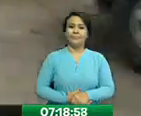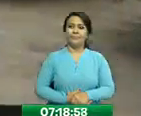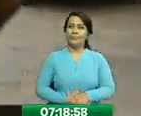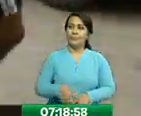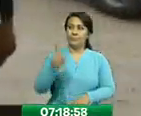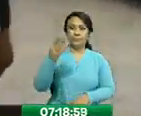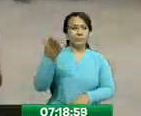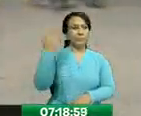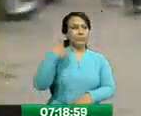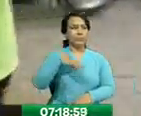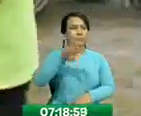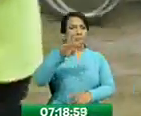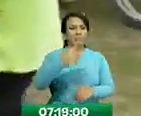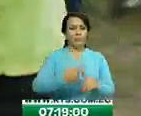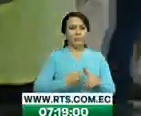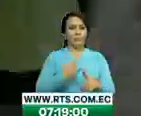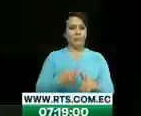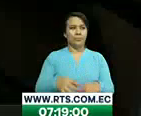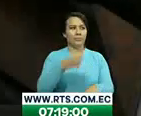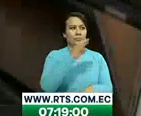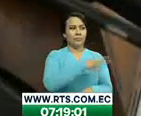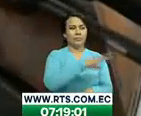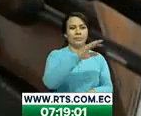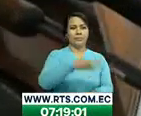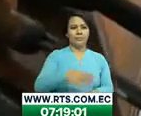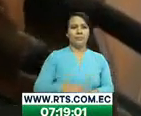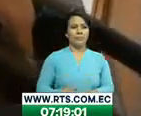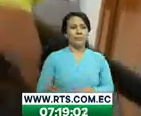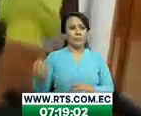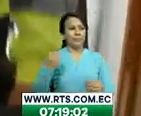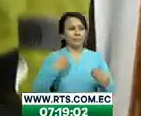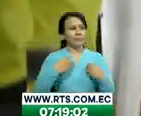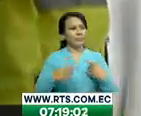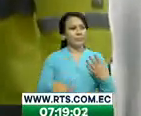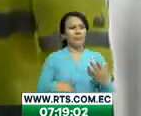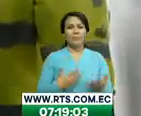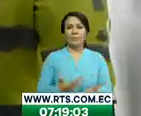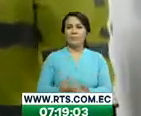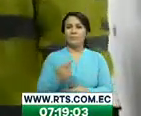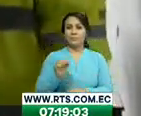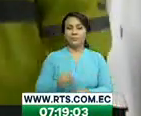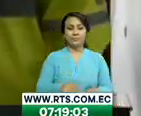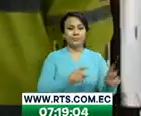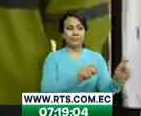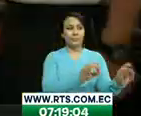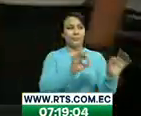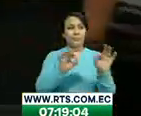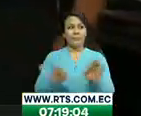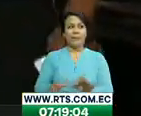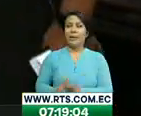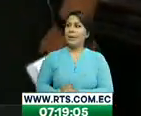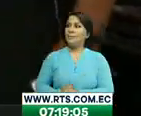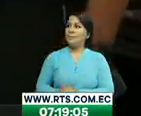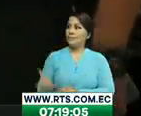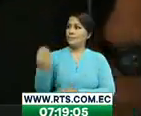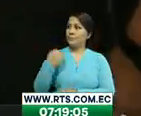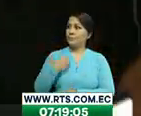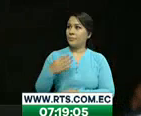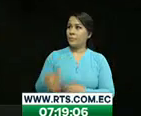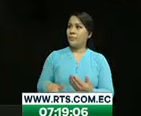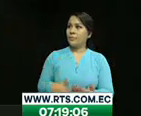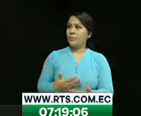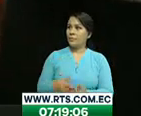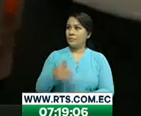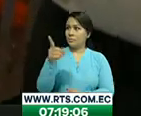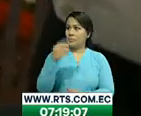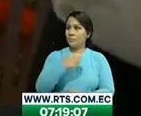Debieron pasar 4 meses para constituir los nexos causales que les permitió desbaratar esta organización en Tres